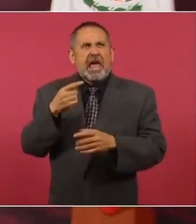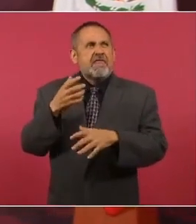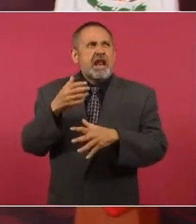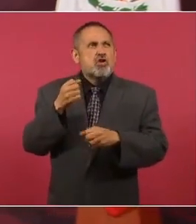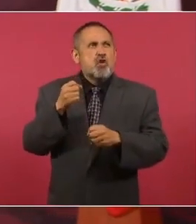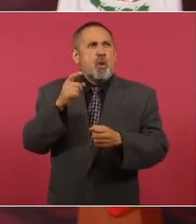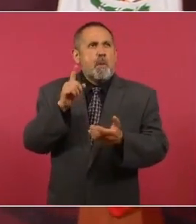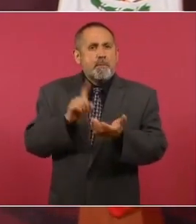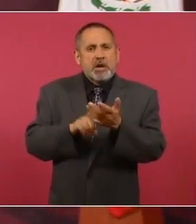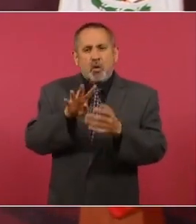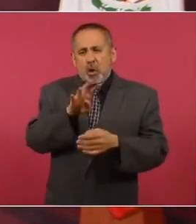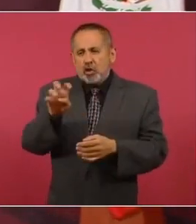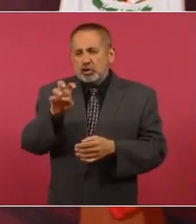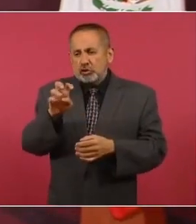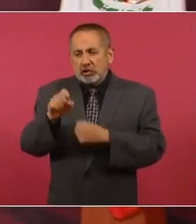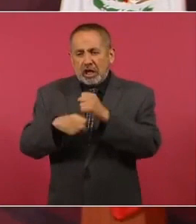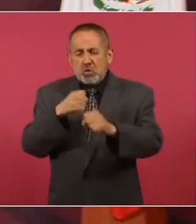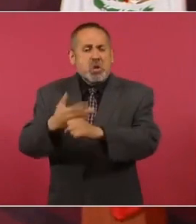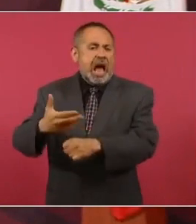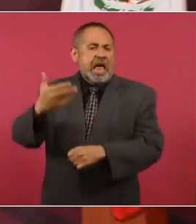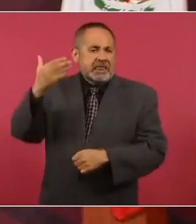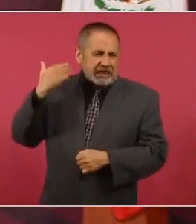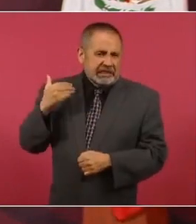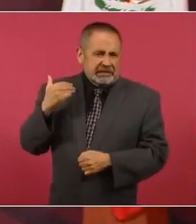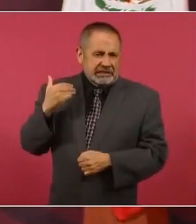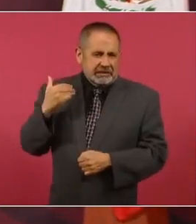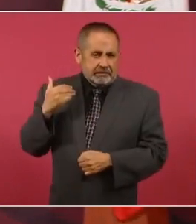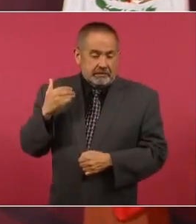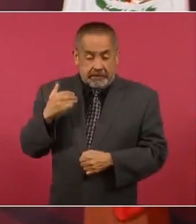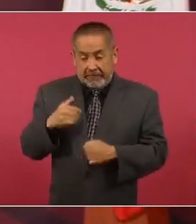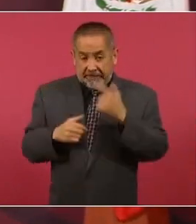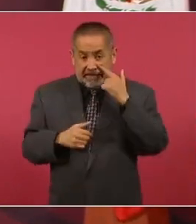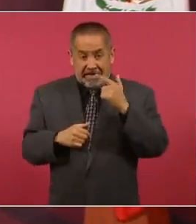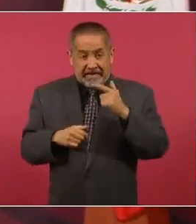1400 años. O sea, Tenochtitlan 700